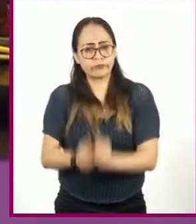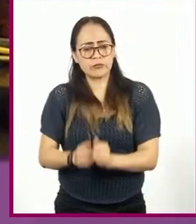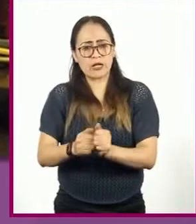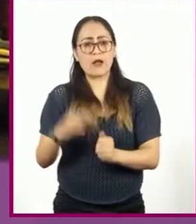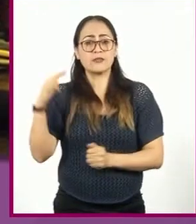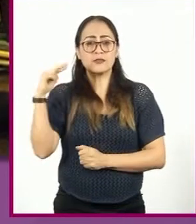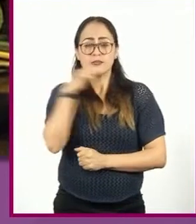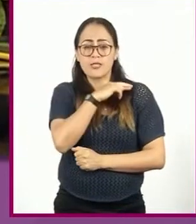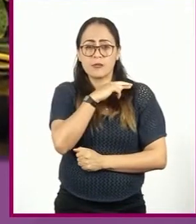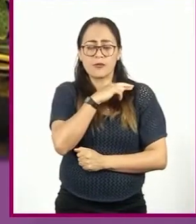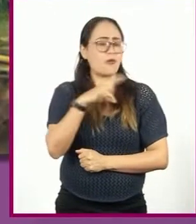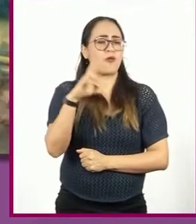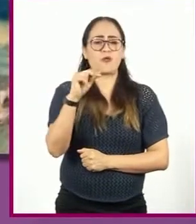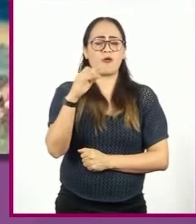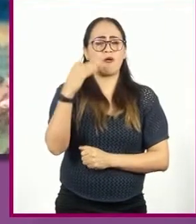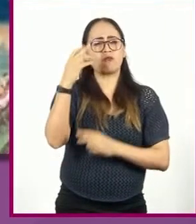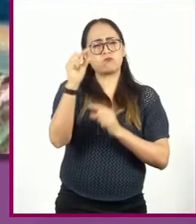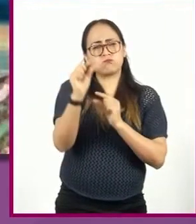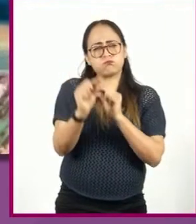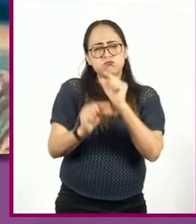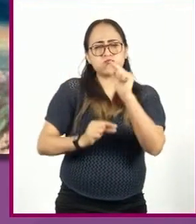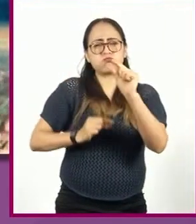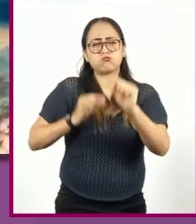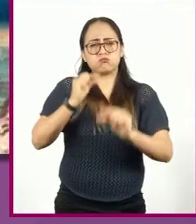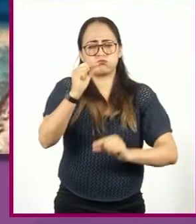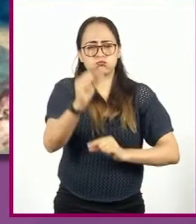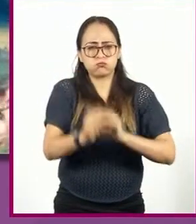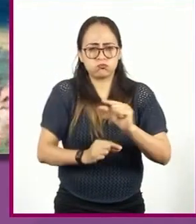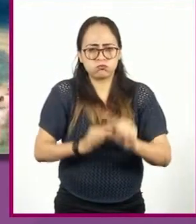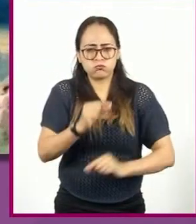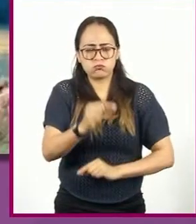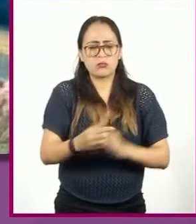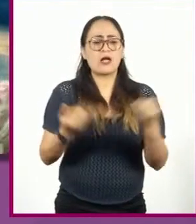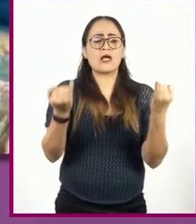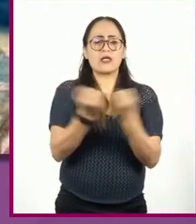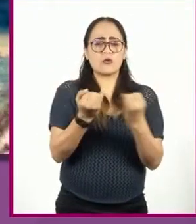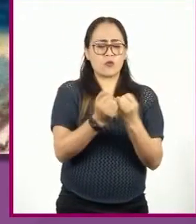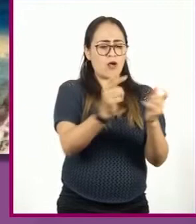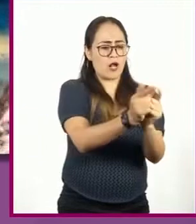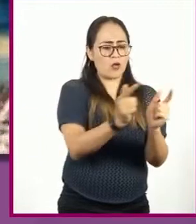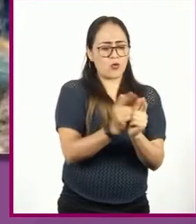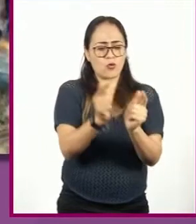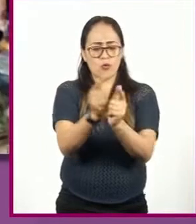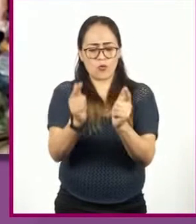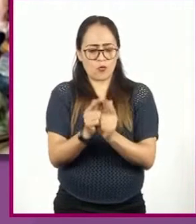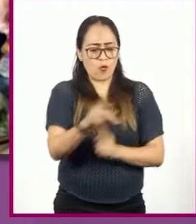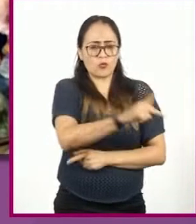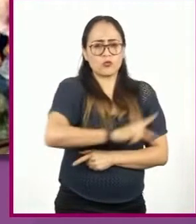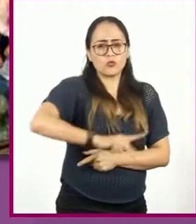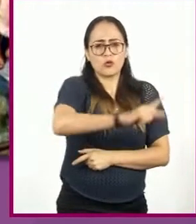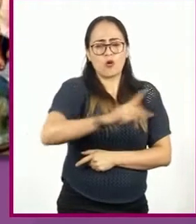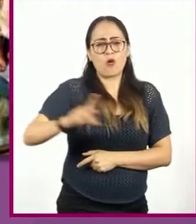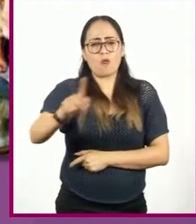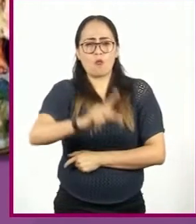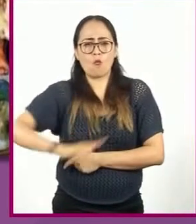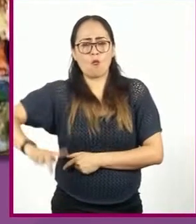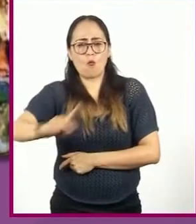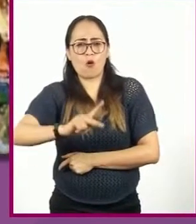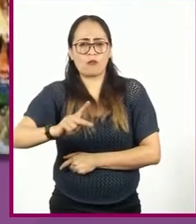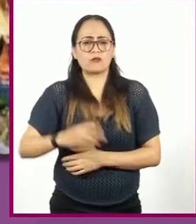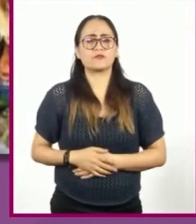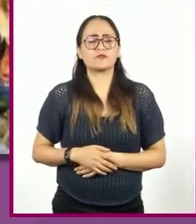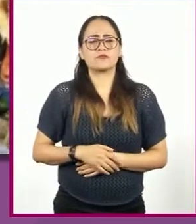un proceso gradual. A la par, se consolidaron algunos grupos en aldeas y otros continuaron